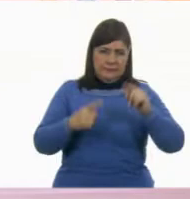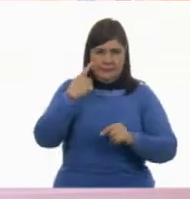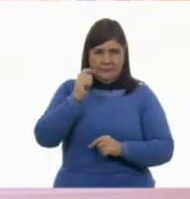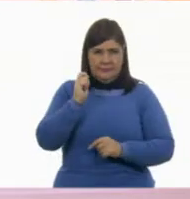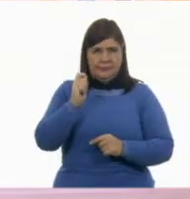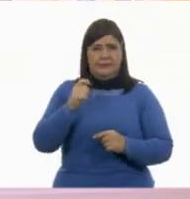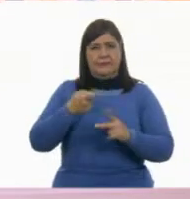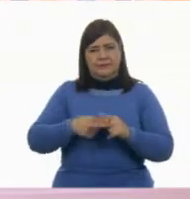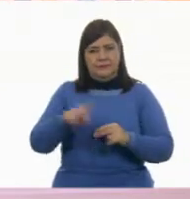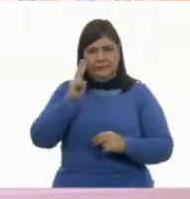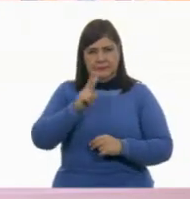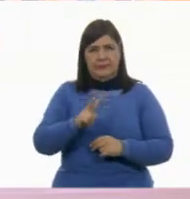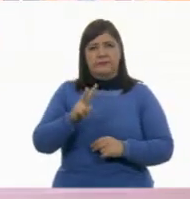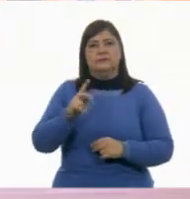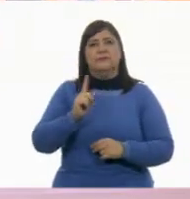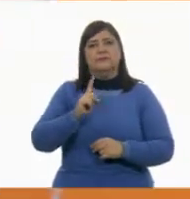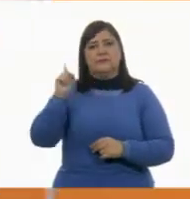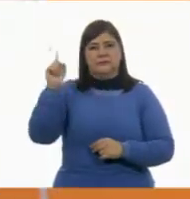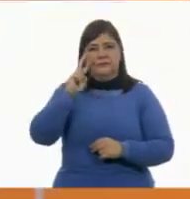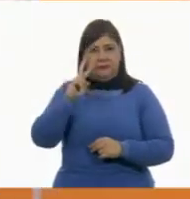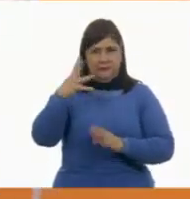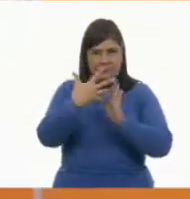Y empezamos, hacemos